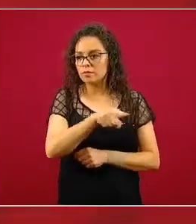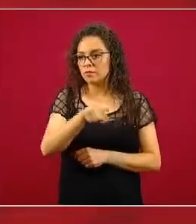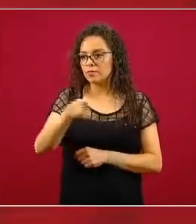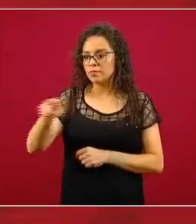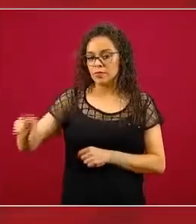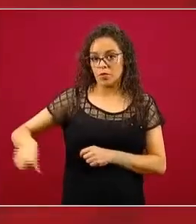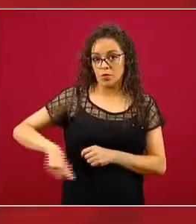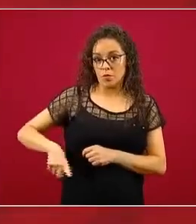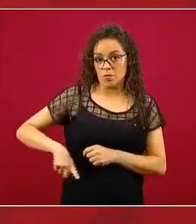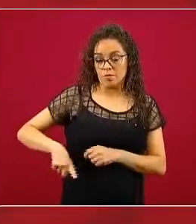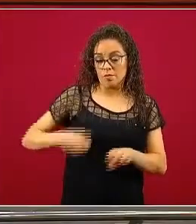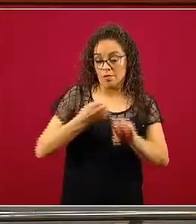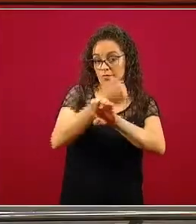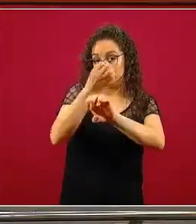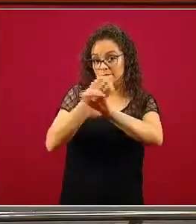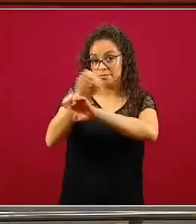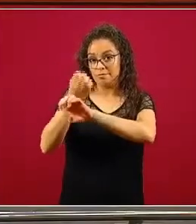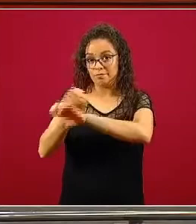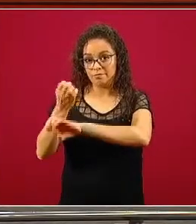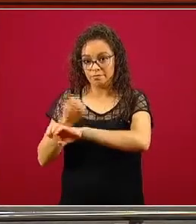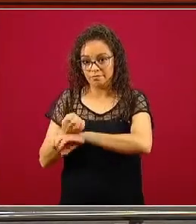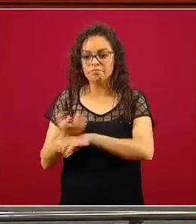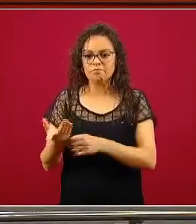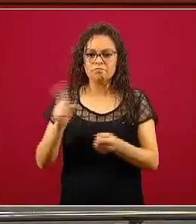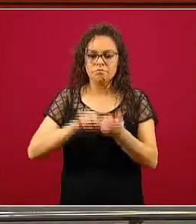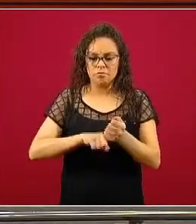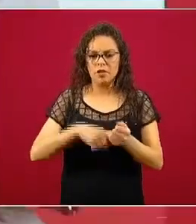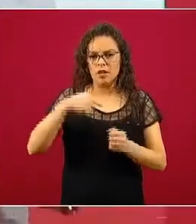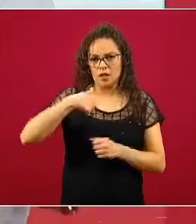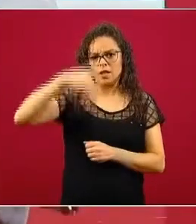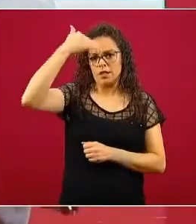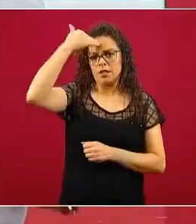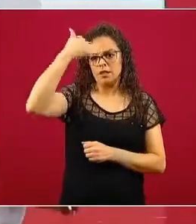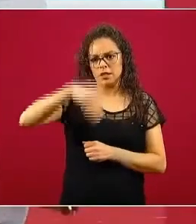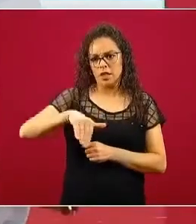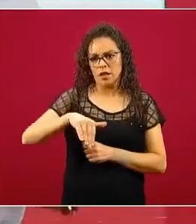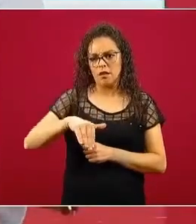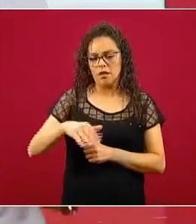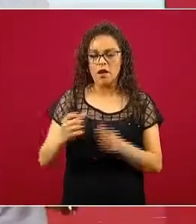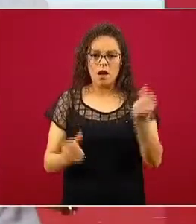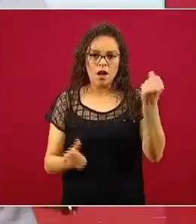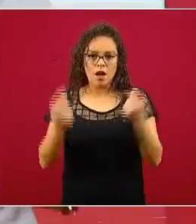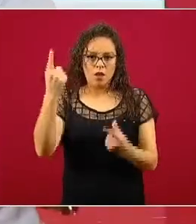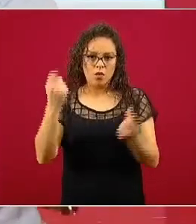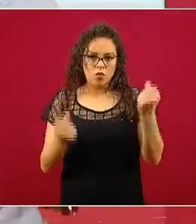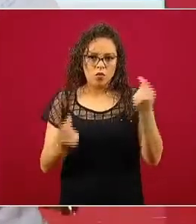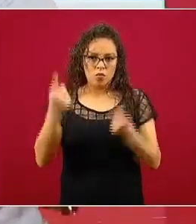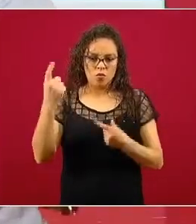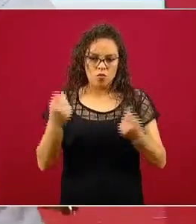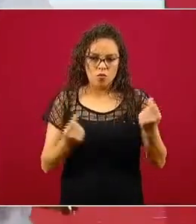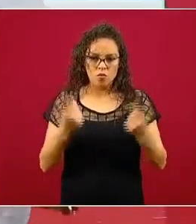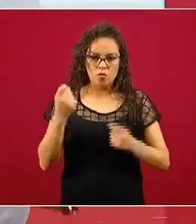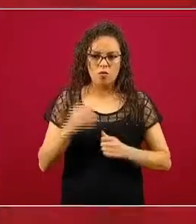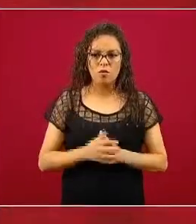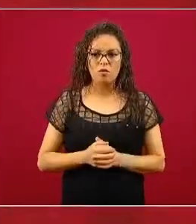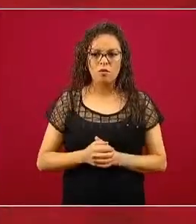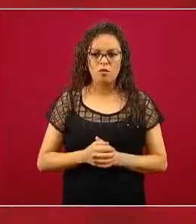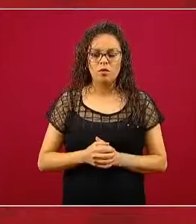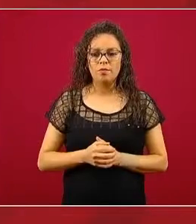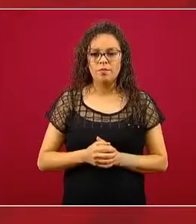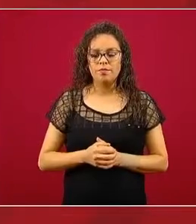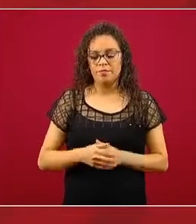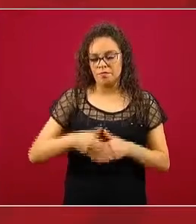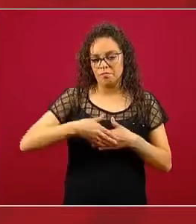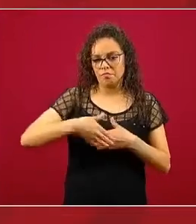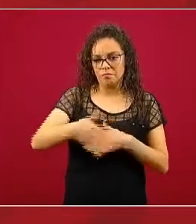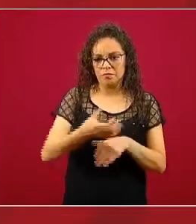los gobiernos estatales, y sabemos que varios de ellos, no porque lo externaran públicamente solo, sino a lo largo de la